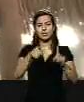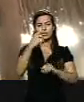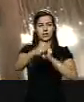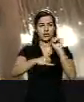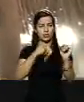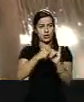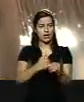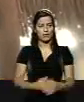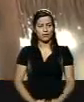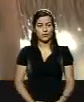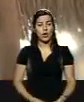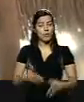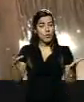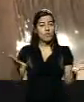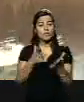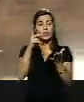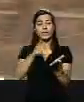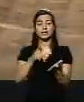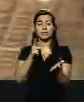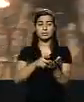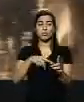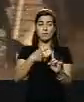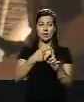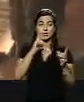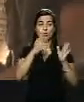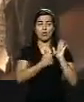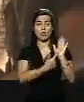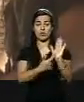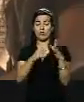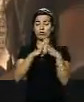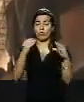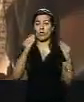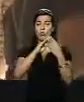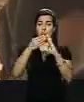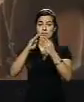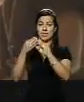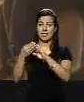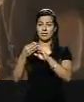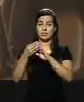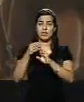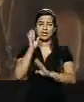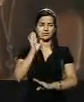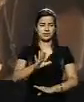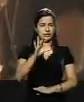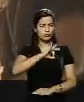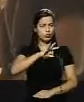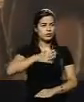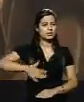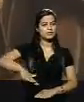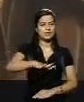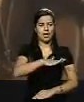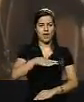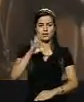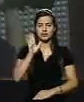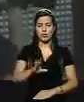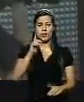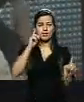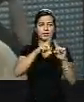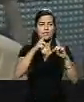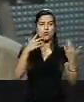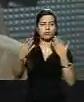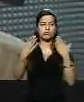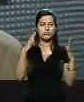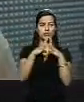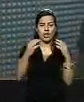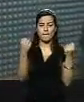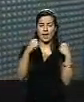internacional, promoviendo la participación y el protagonismo de las comunidades como hecho social indiscutible en el marco de la